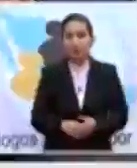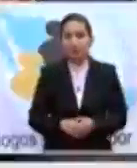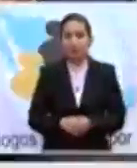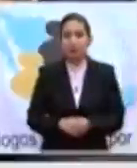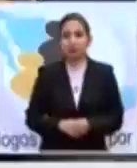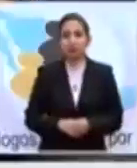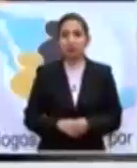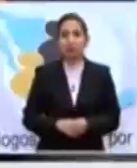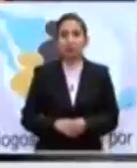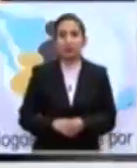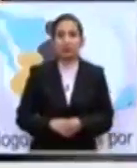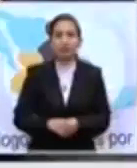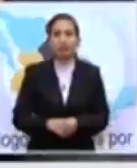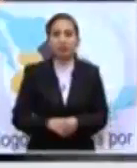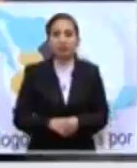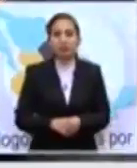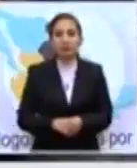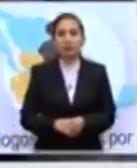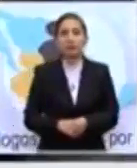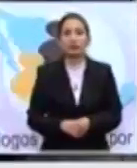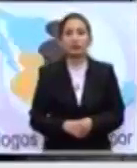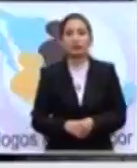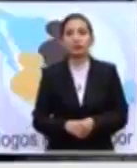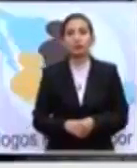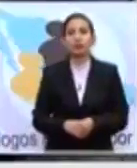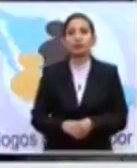Quisiera puntualizar, senador,